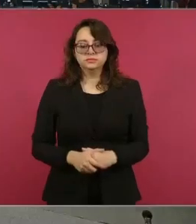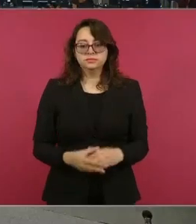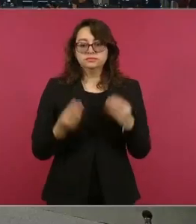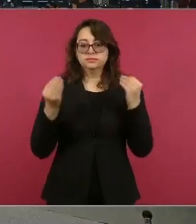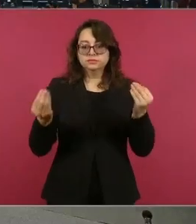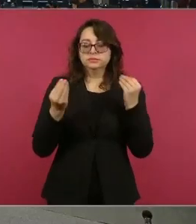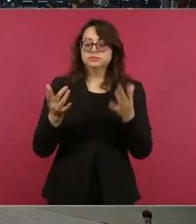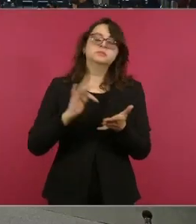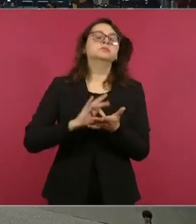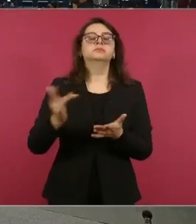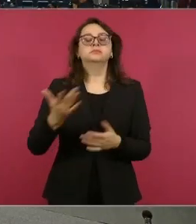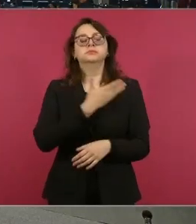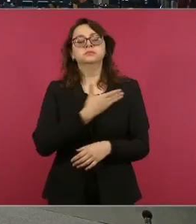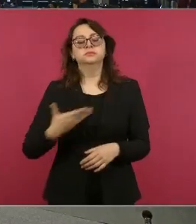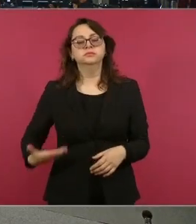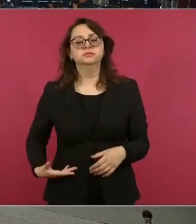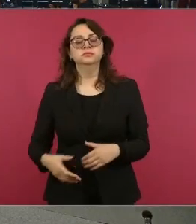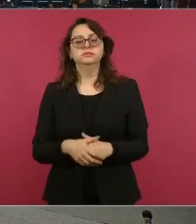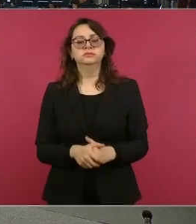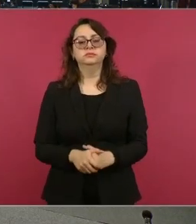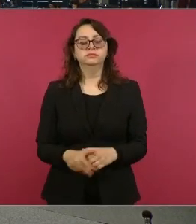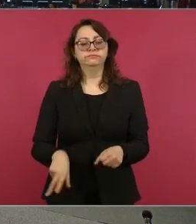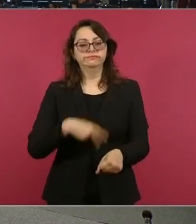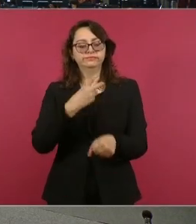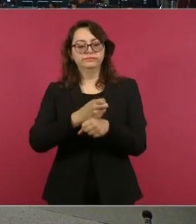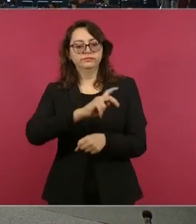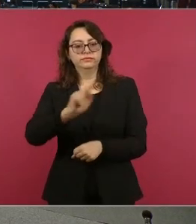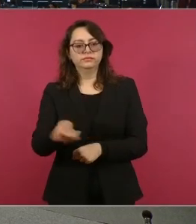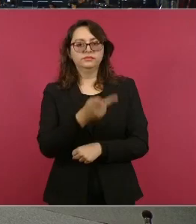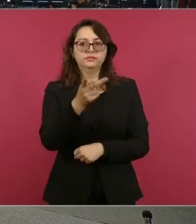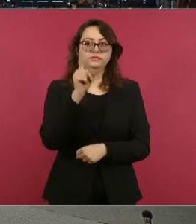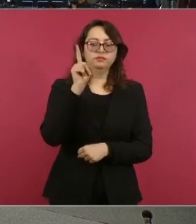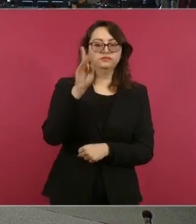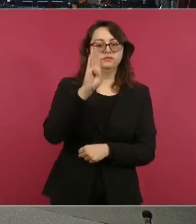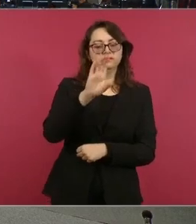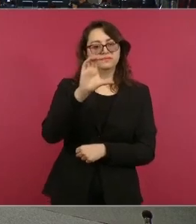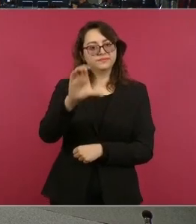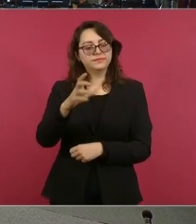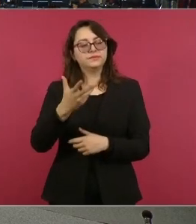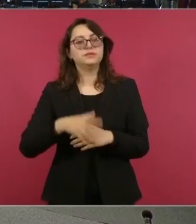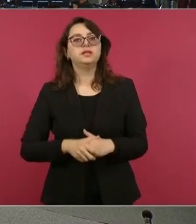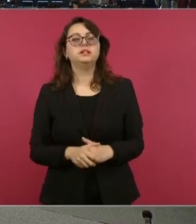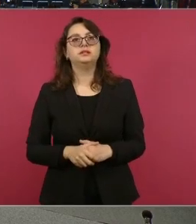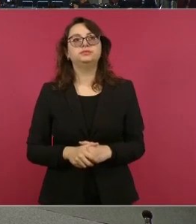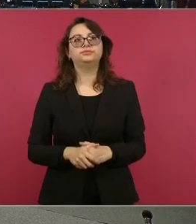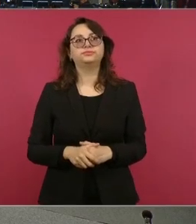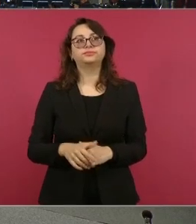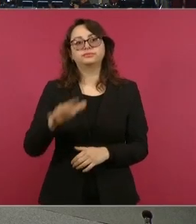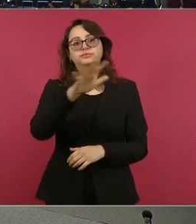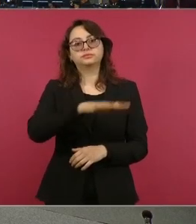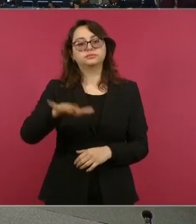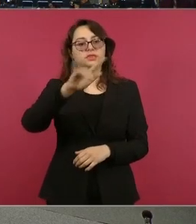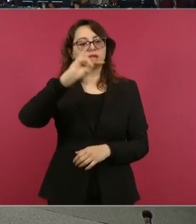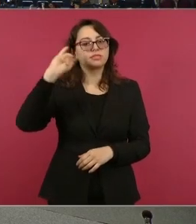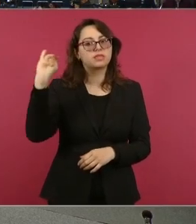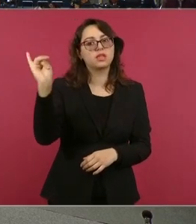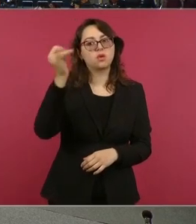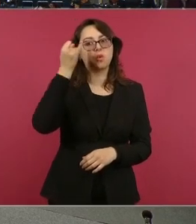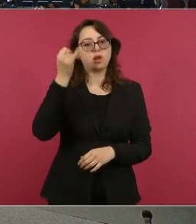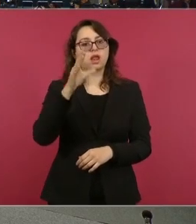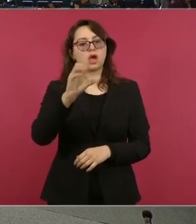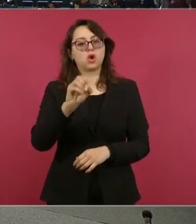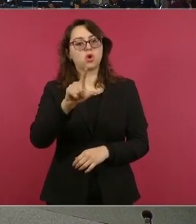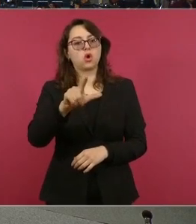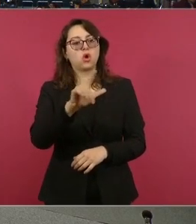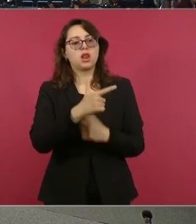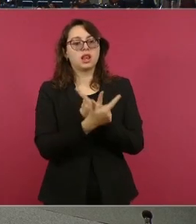gracias, presidente. En una segunda pregunta, es de Baja California. En Tijuana, algunas familias de la colonia Libertad se ampararon